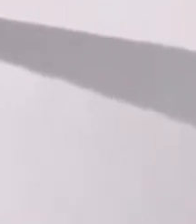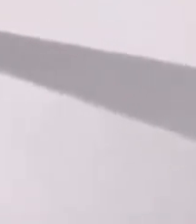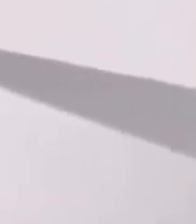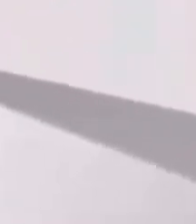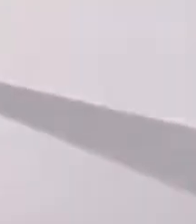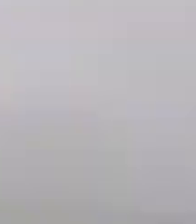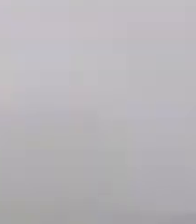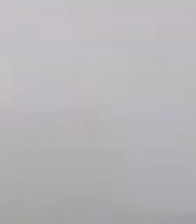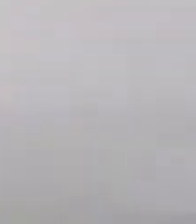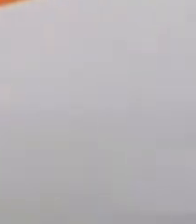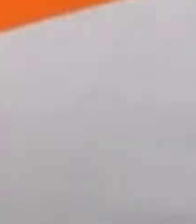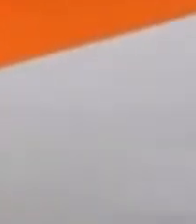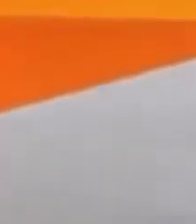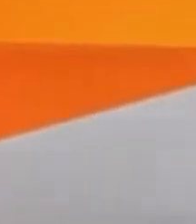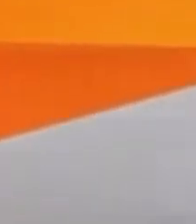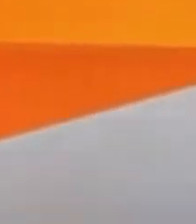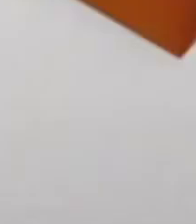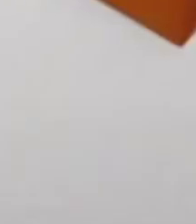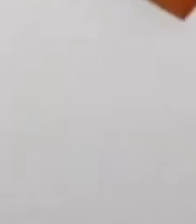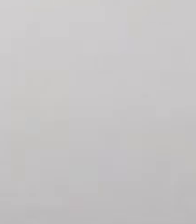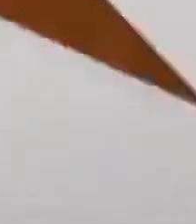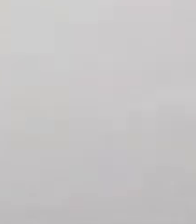y nada más